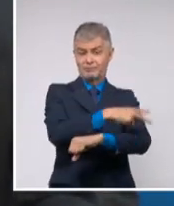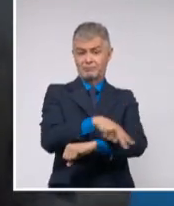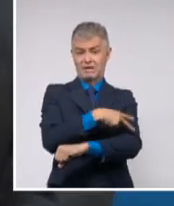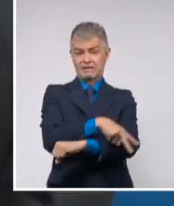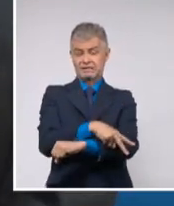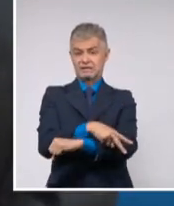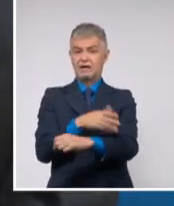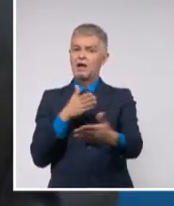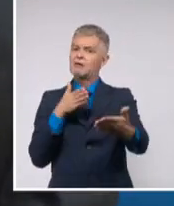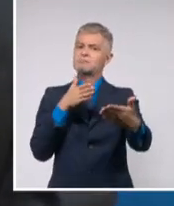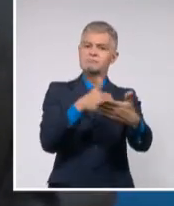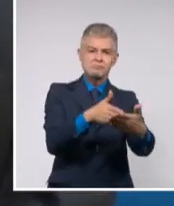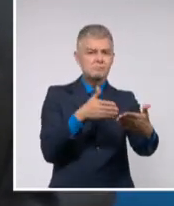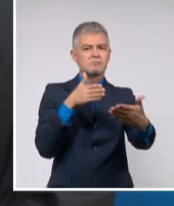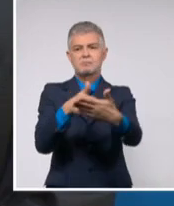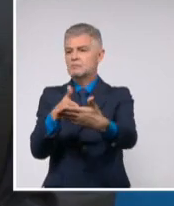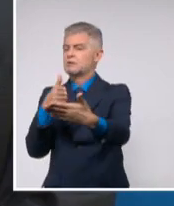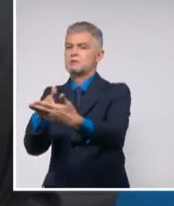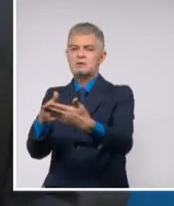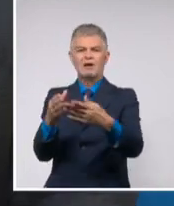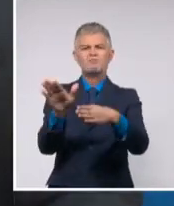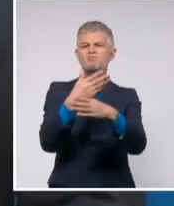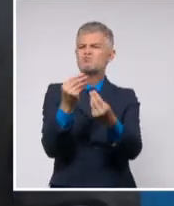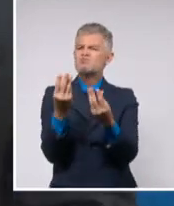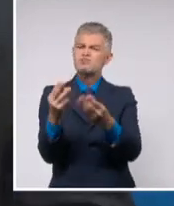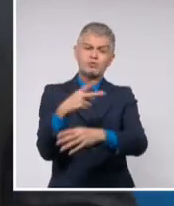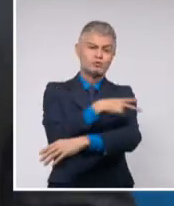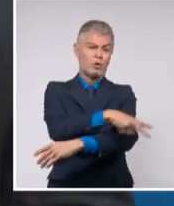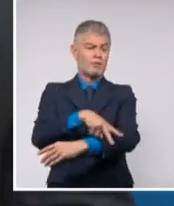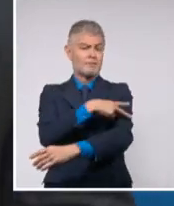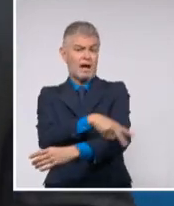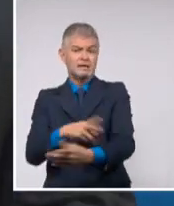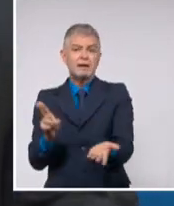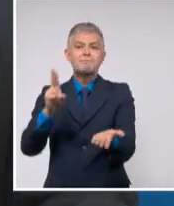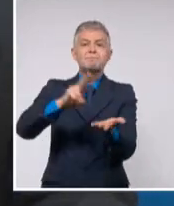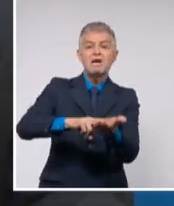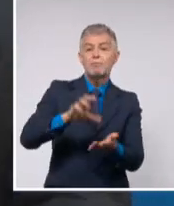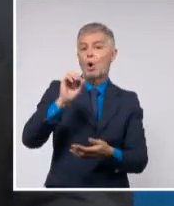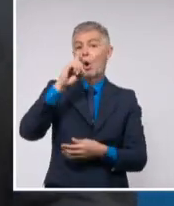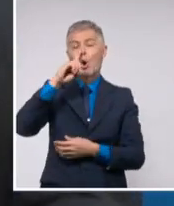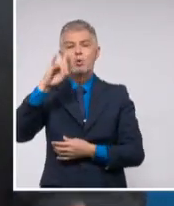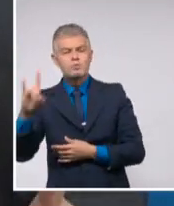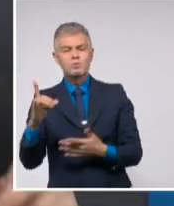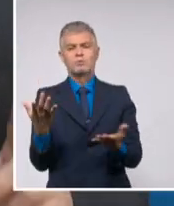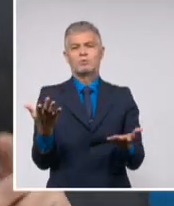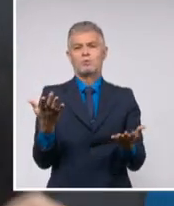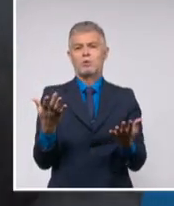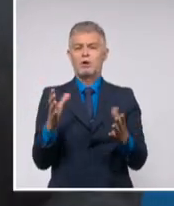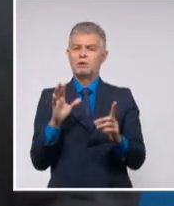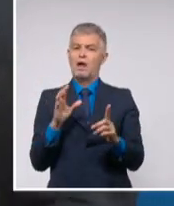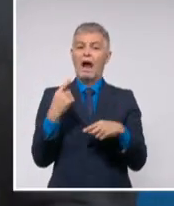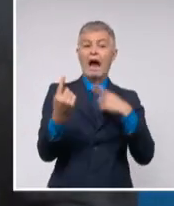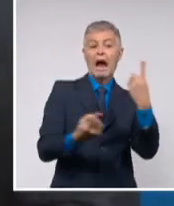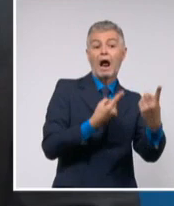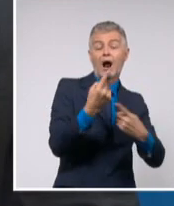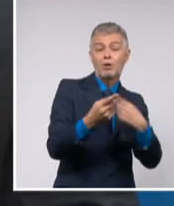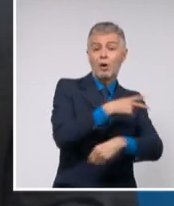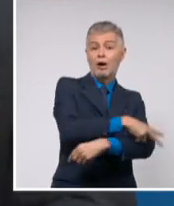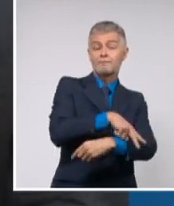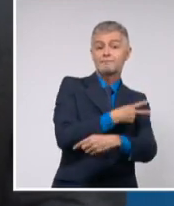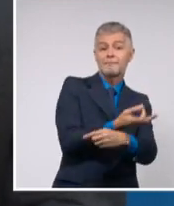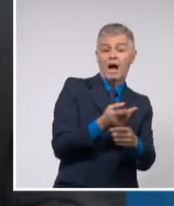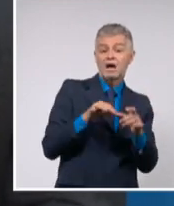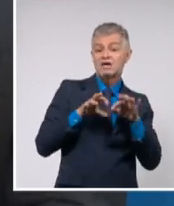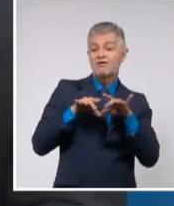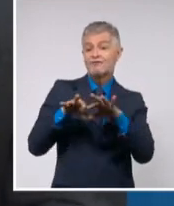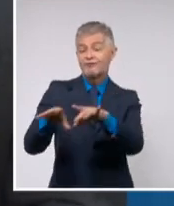Interfiere en los asuntos internos de decenas de Estados miembros de la ONU y amenaza a quienes acusa de influir en